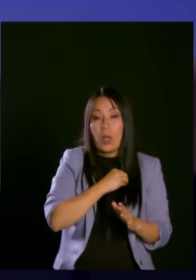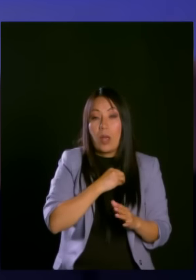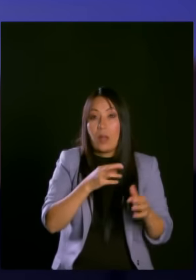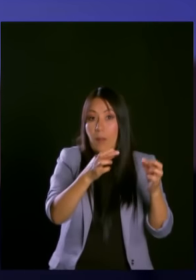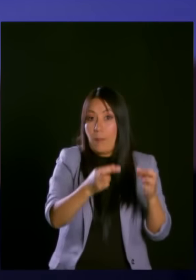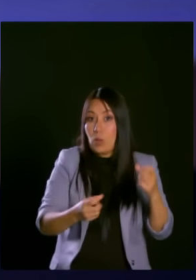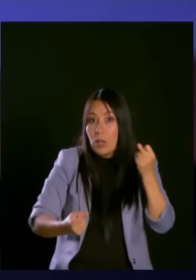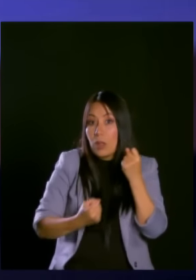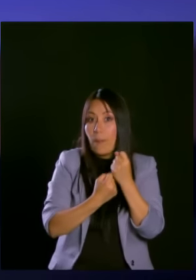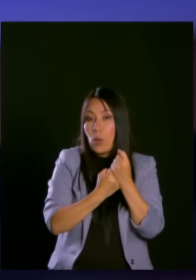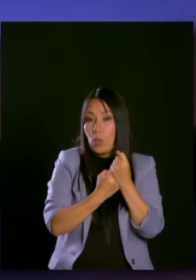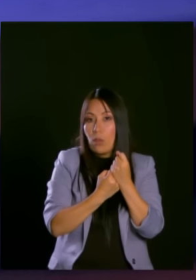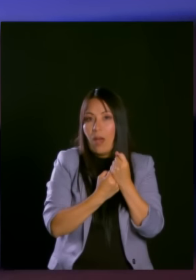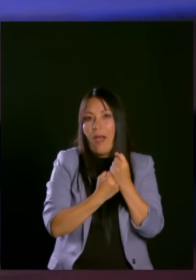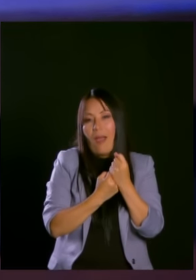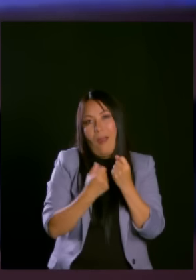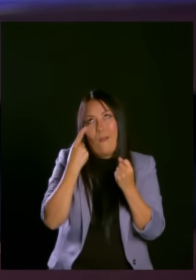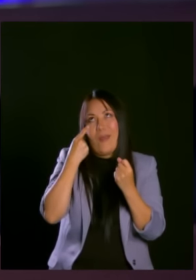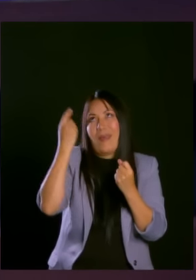Ahí está Dios.